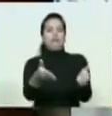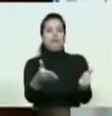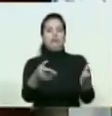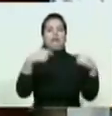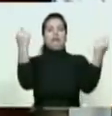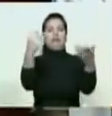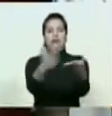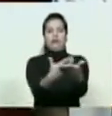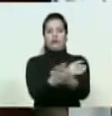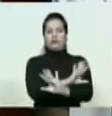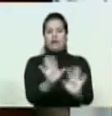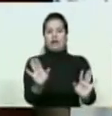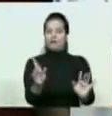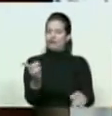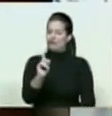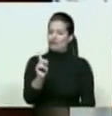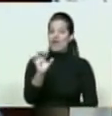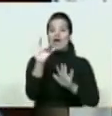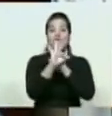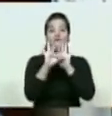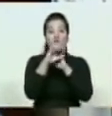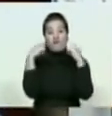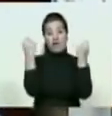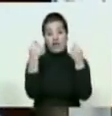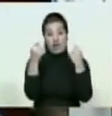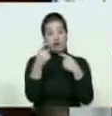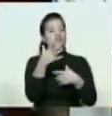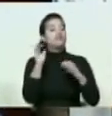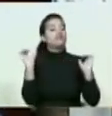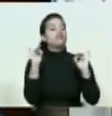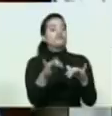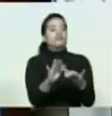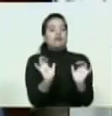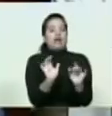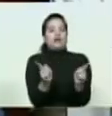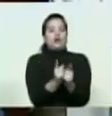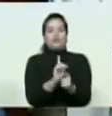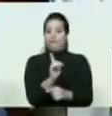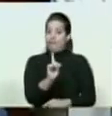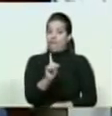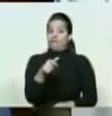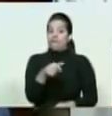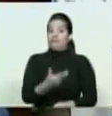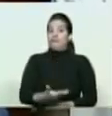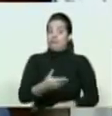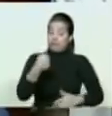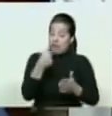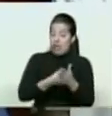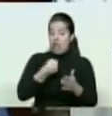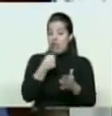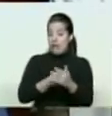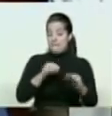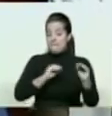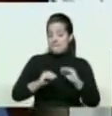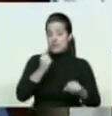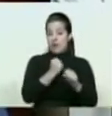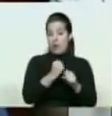Internacional del Libro en su edición número 13. Yo haría un juego de